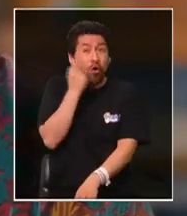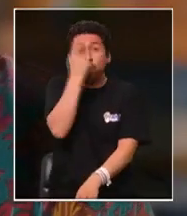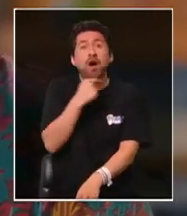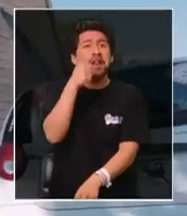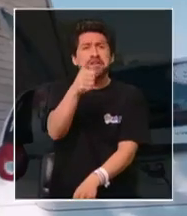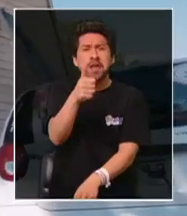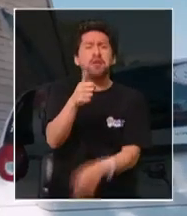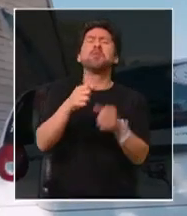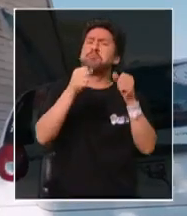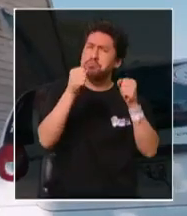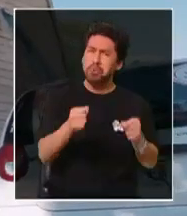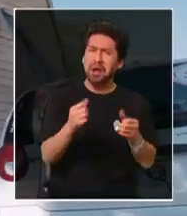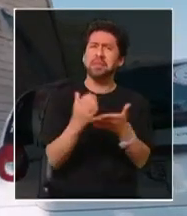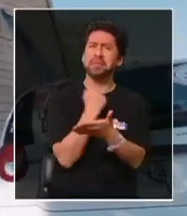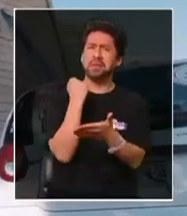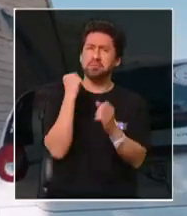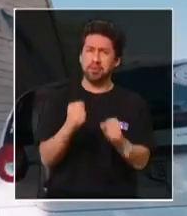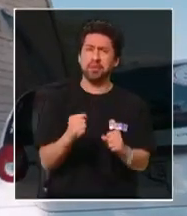siempre se puede.